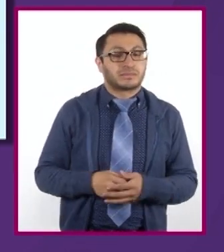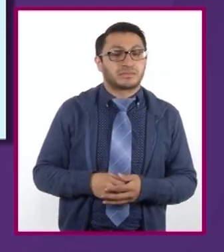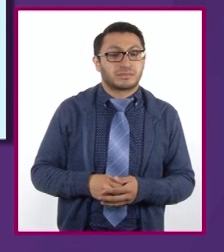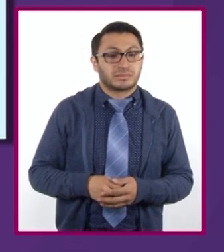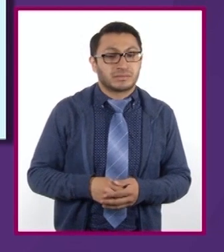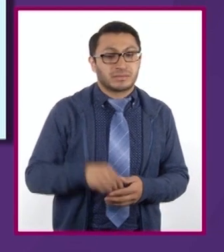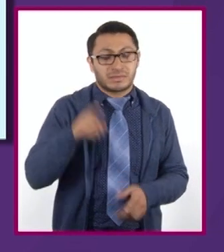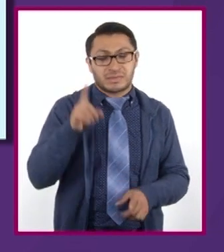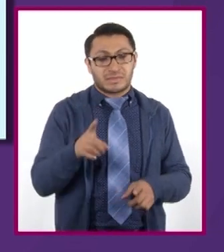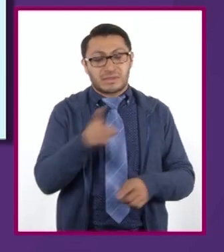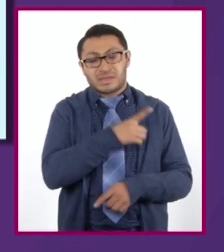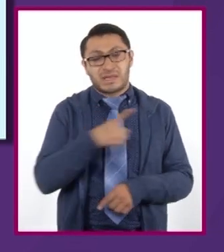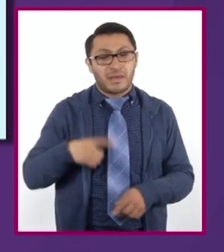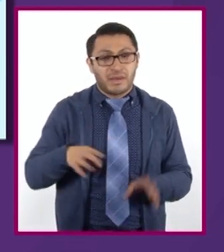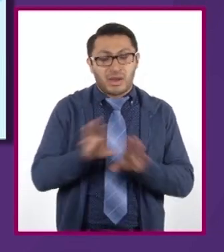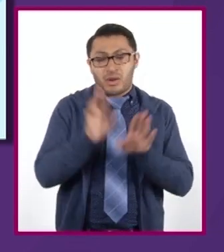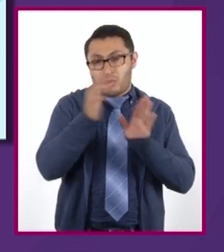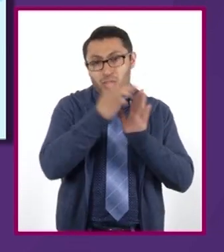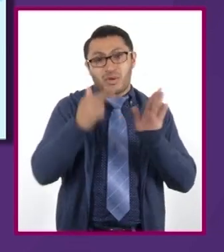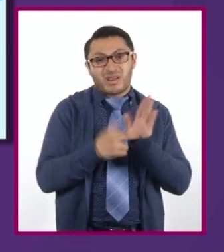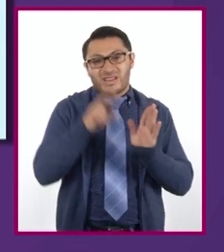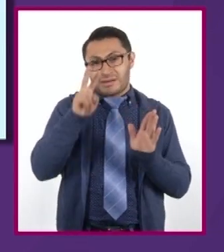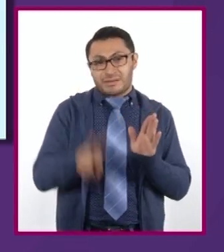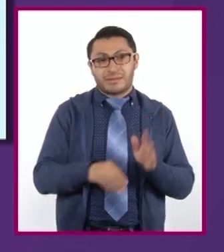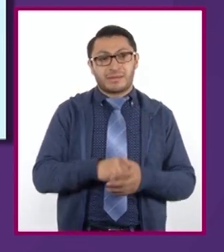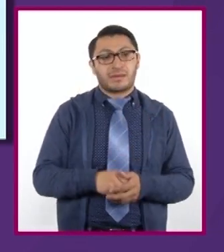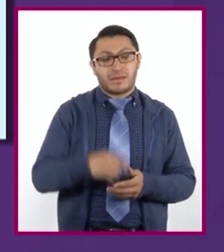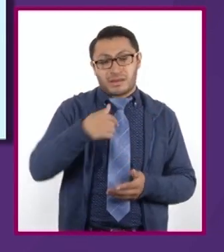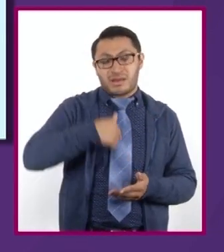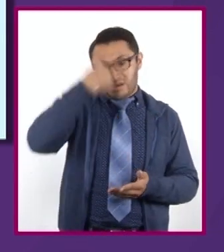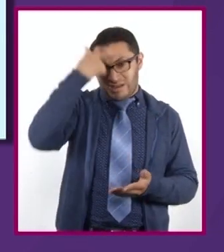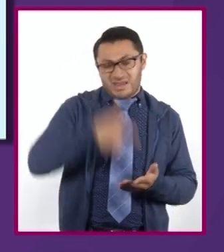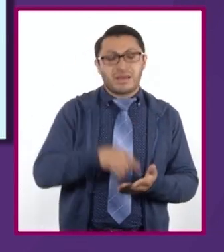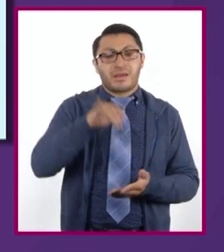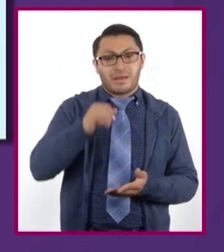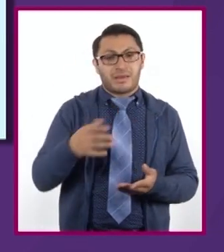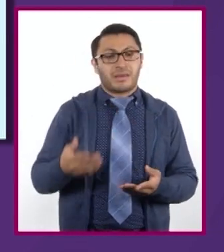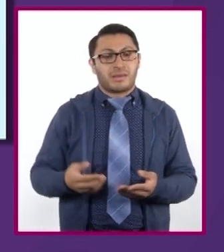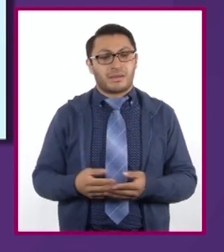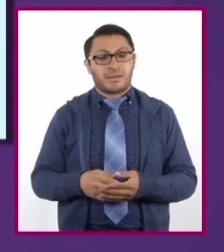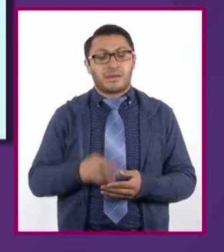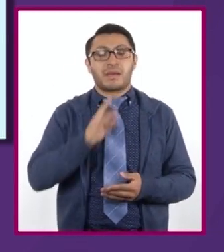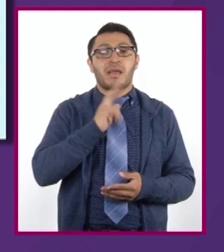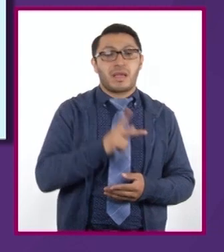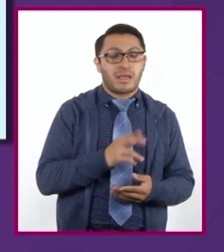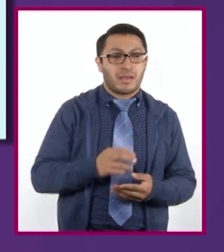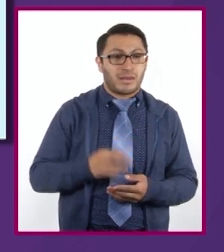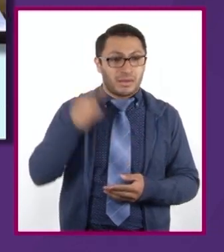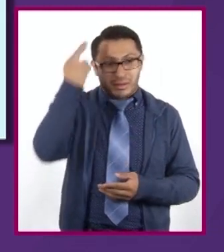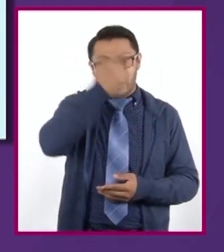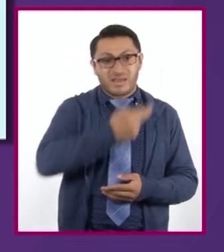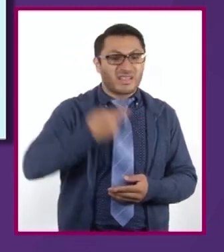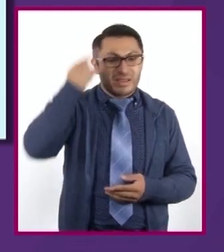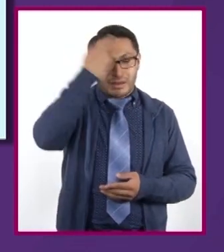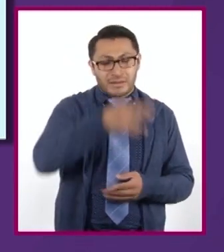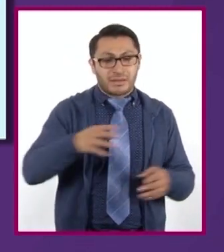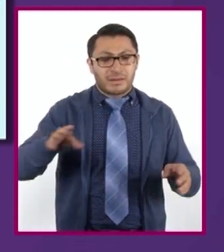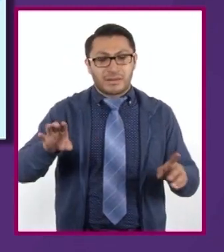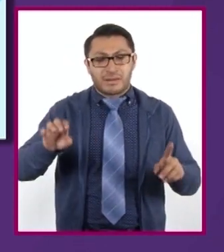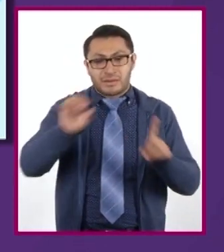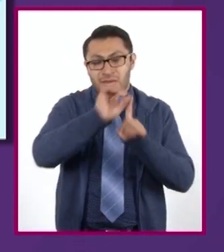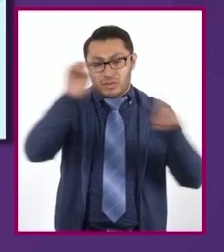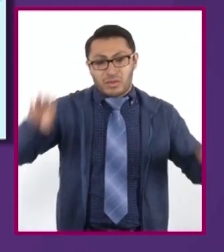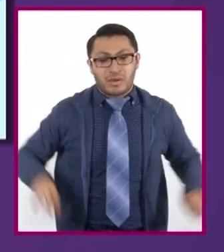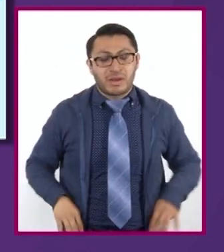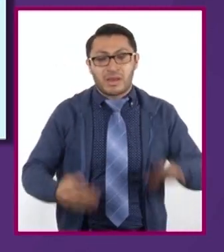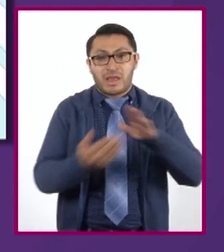Debe haber ciertas reglas, ¿no creen? Yo creo que sí. ¿Les parece si revisamos la estructura y características de una